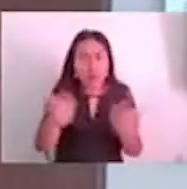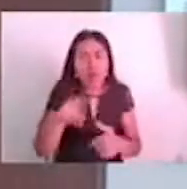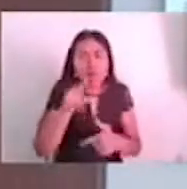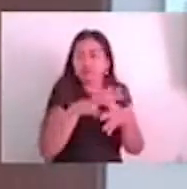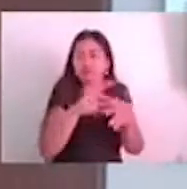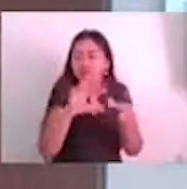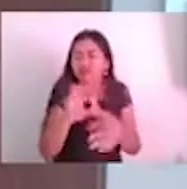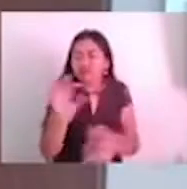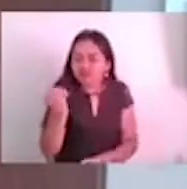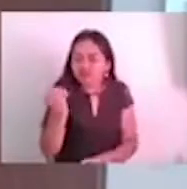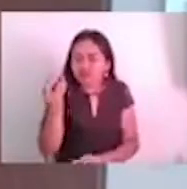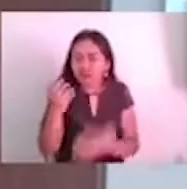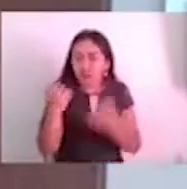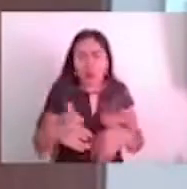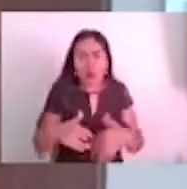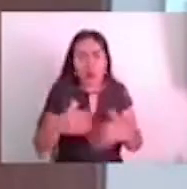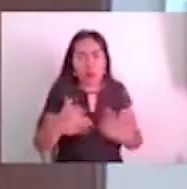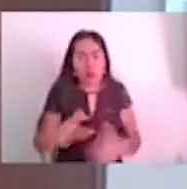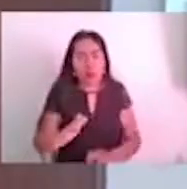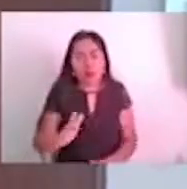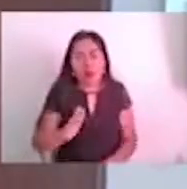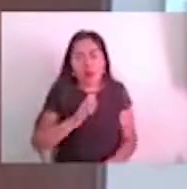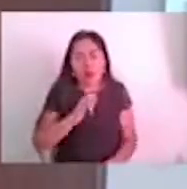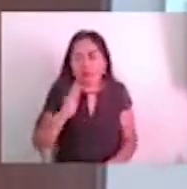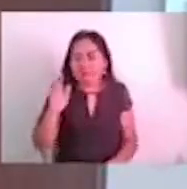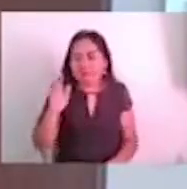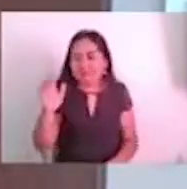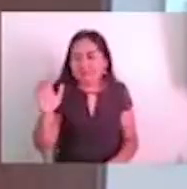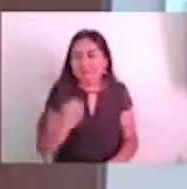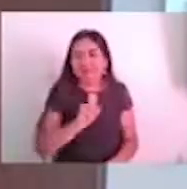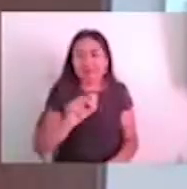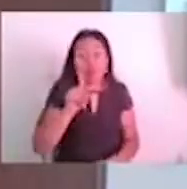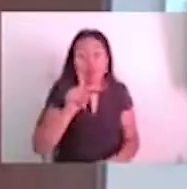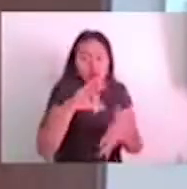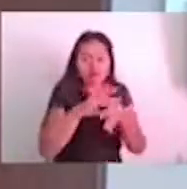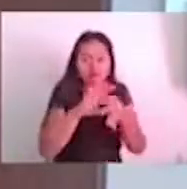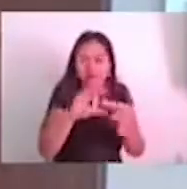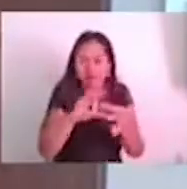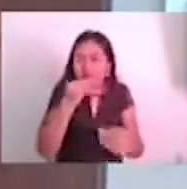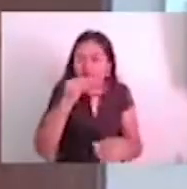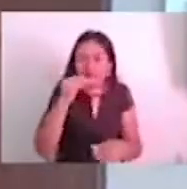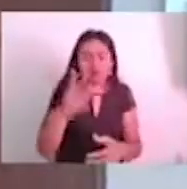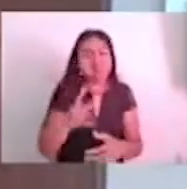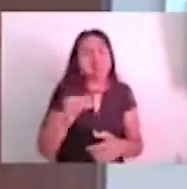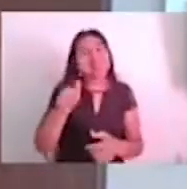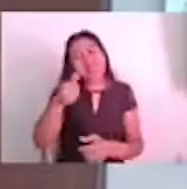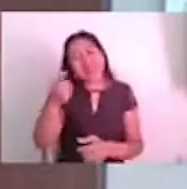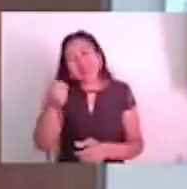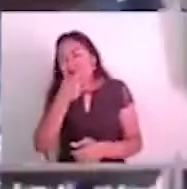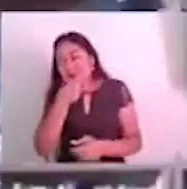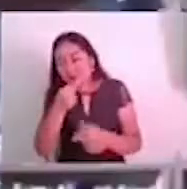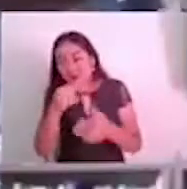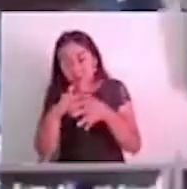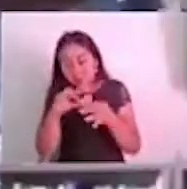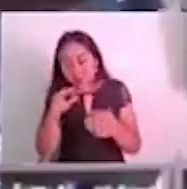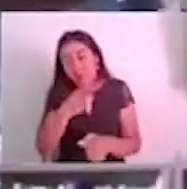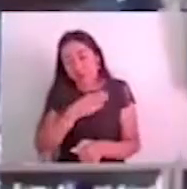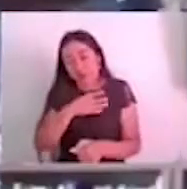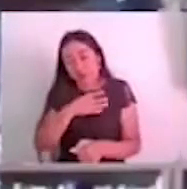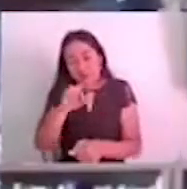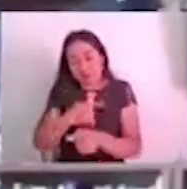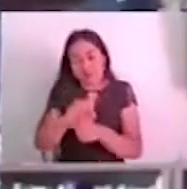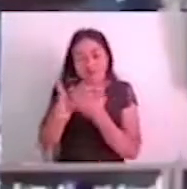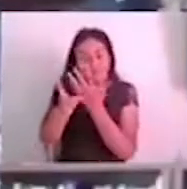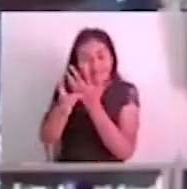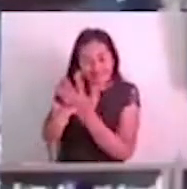la erudición del doctor Eduardo. Felicidades por estos eventos. Paul Schmidt, buenos días. Hombre, ¿qué